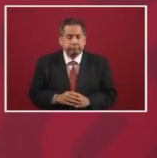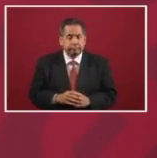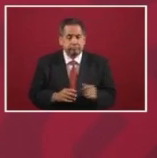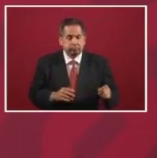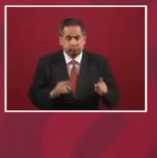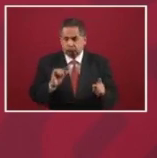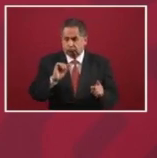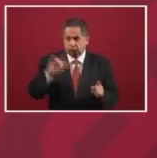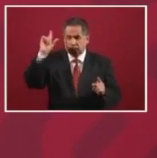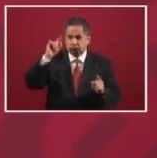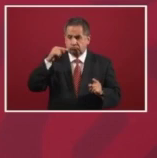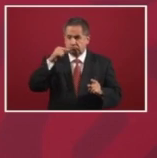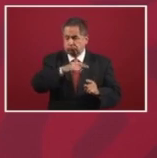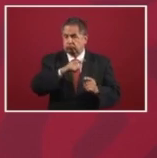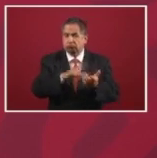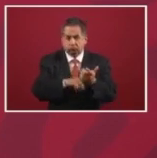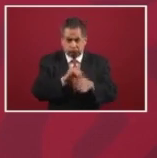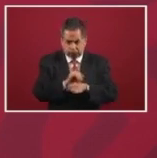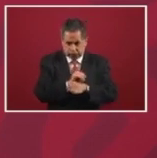de prestigio,